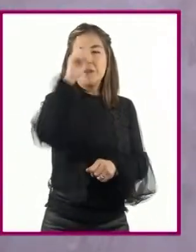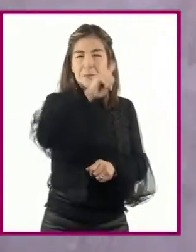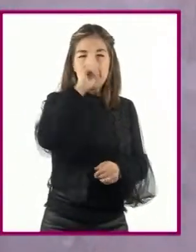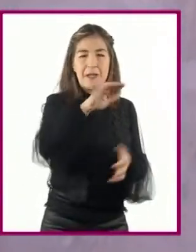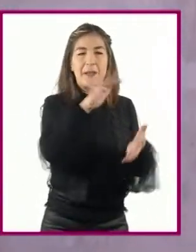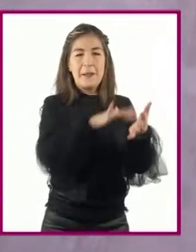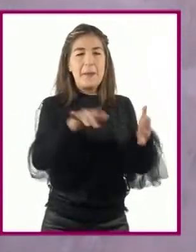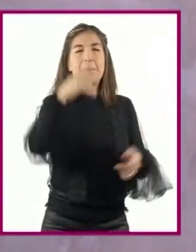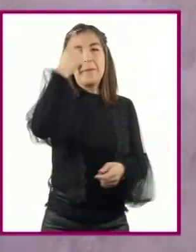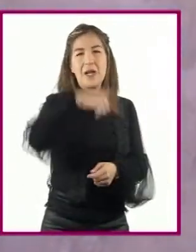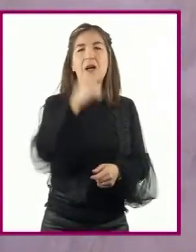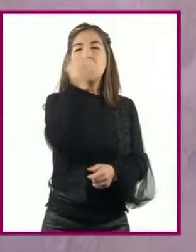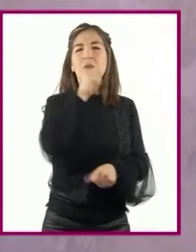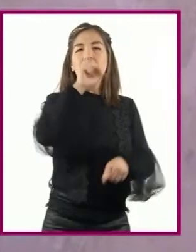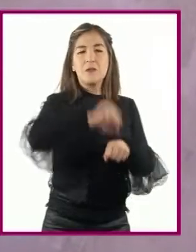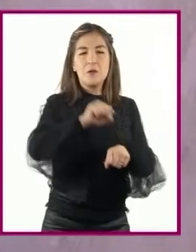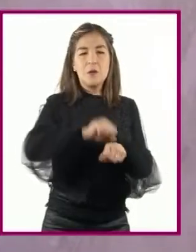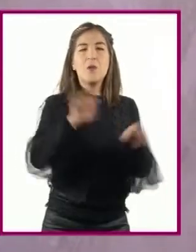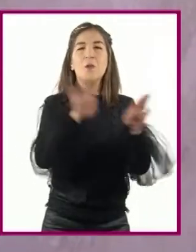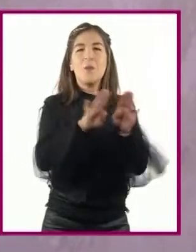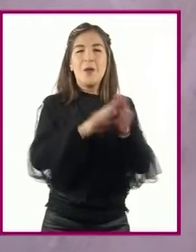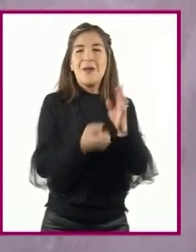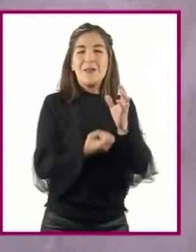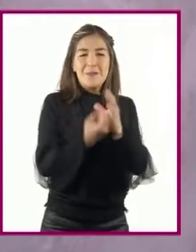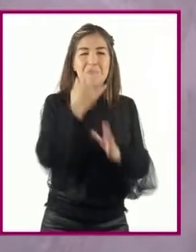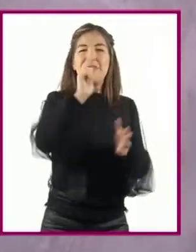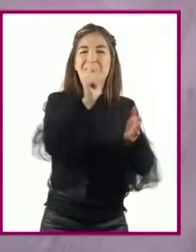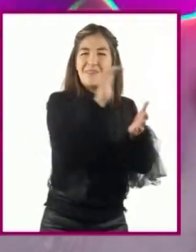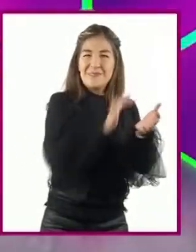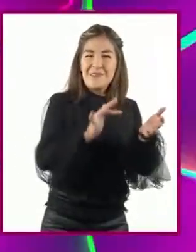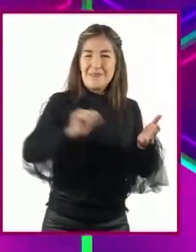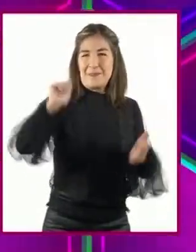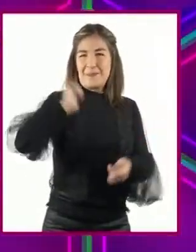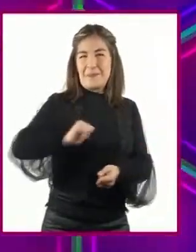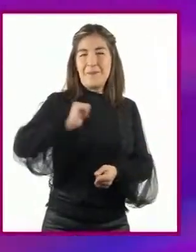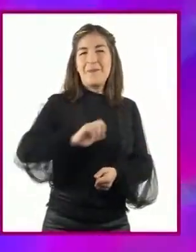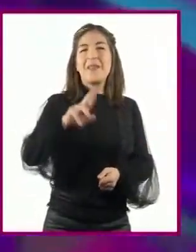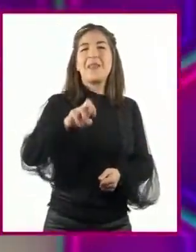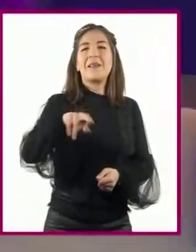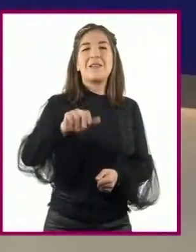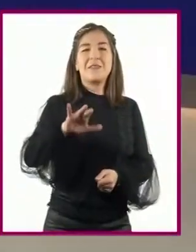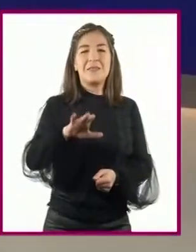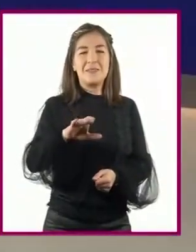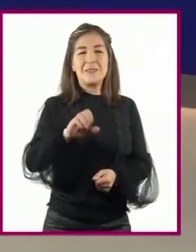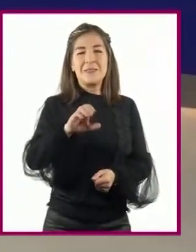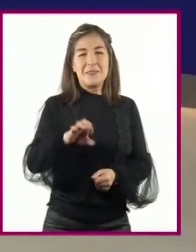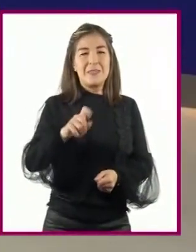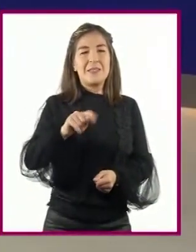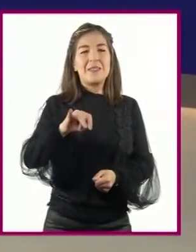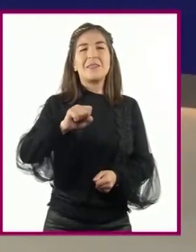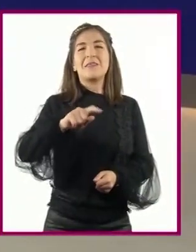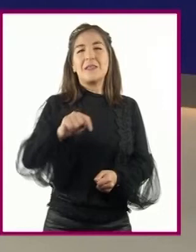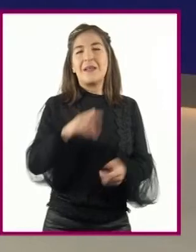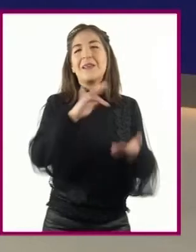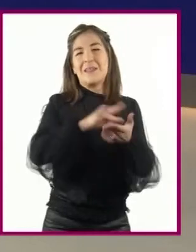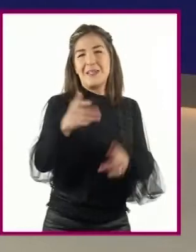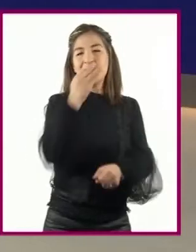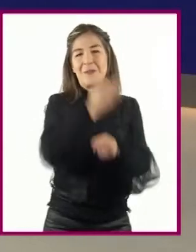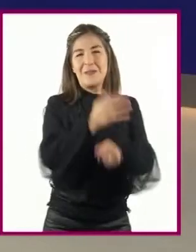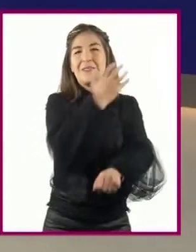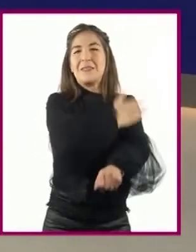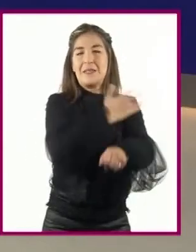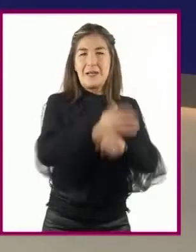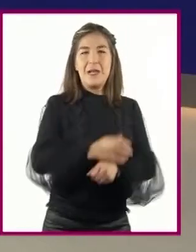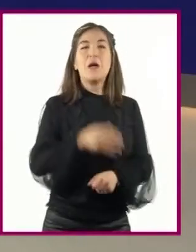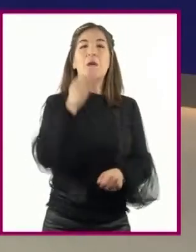de secundaria para acercarse a la literatura renacentista? Gracias por acompañarnos, Luna. Además